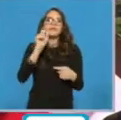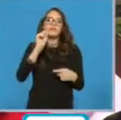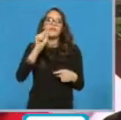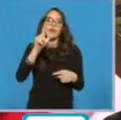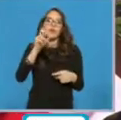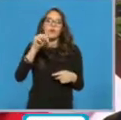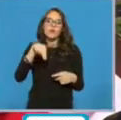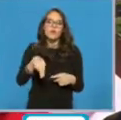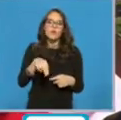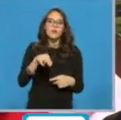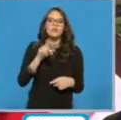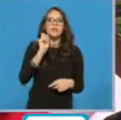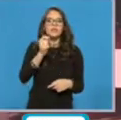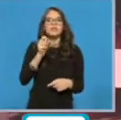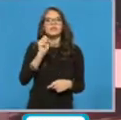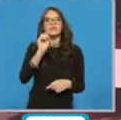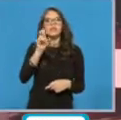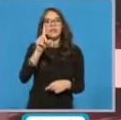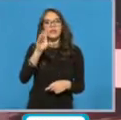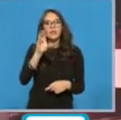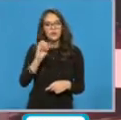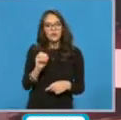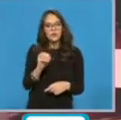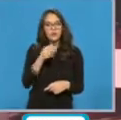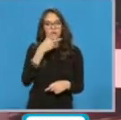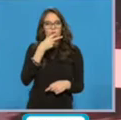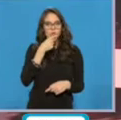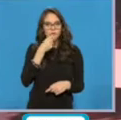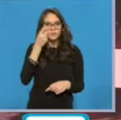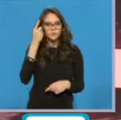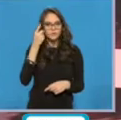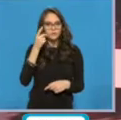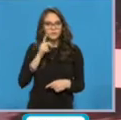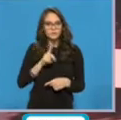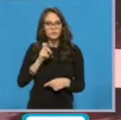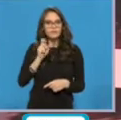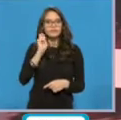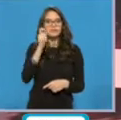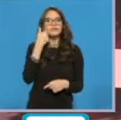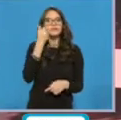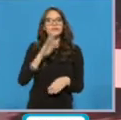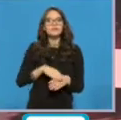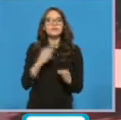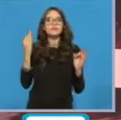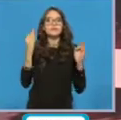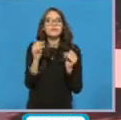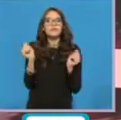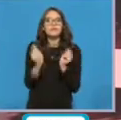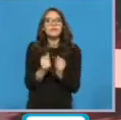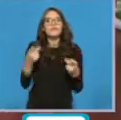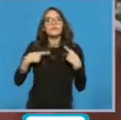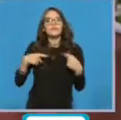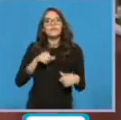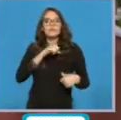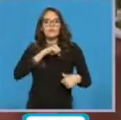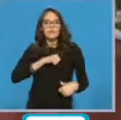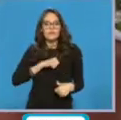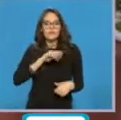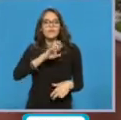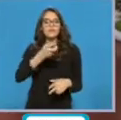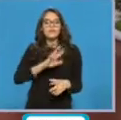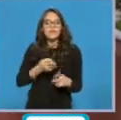Desarrollo Económico, es que querían tener un poco más de acercamiento, de contacto directo con las autoridades. De ahí